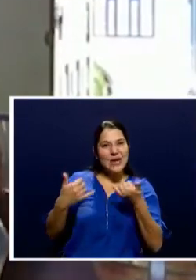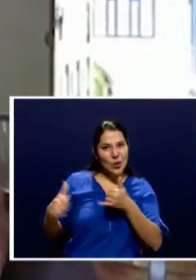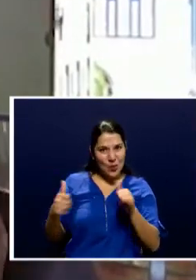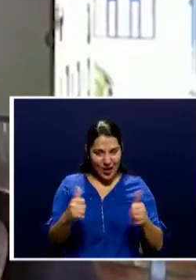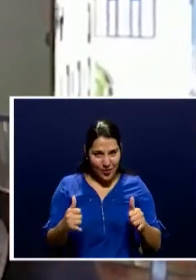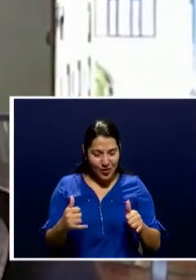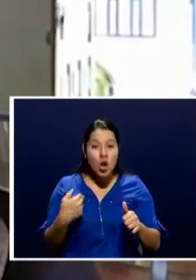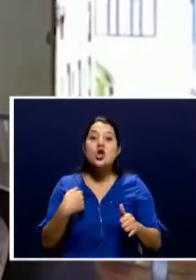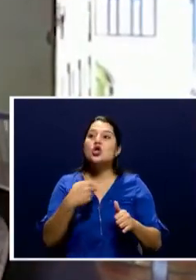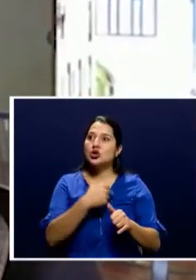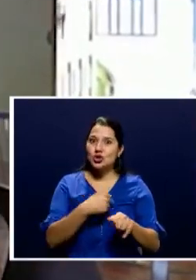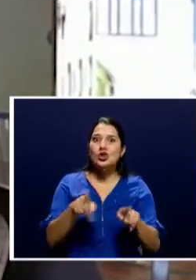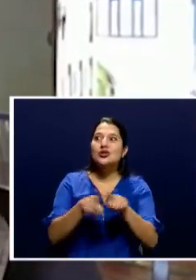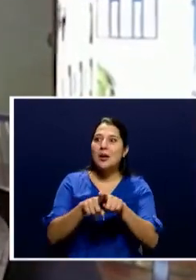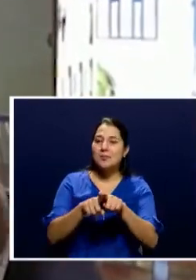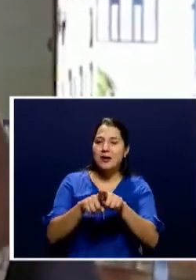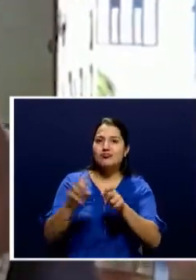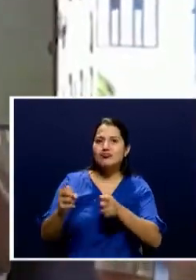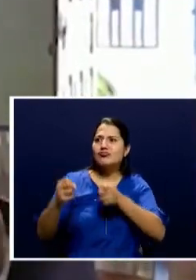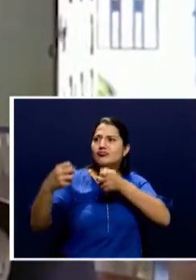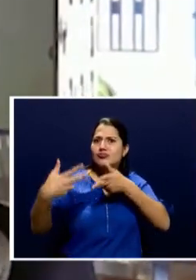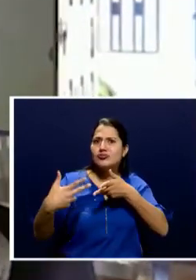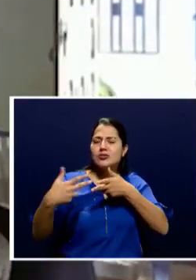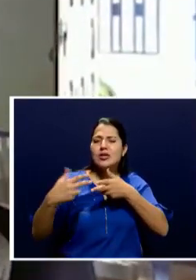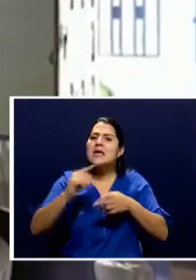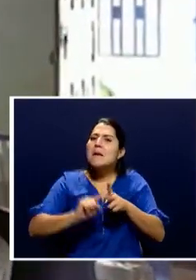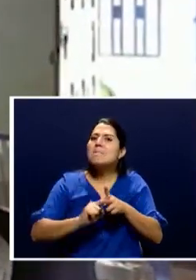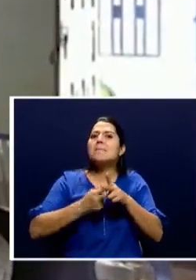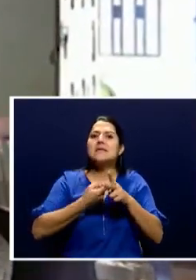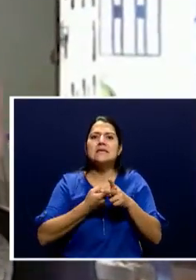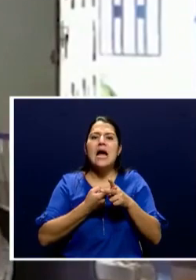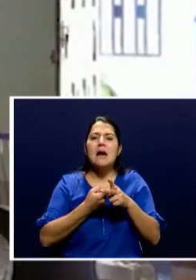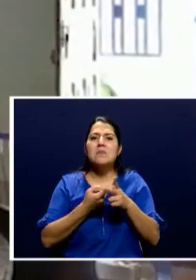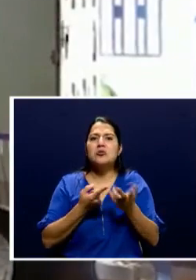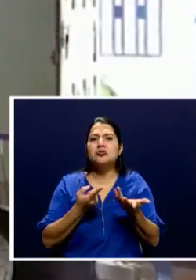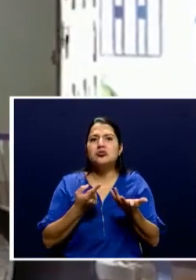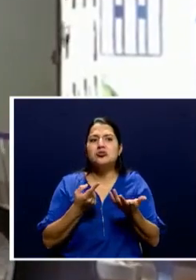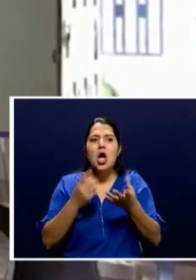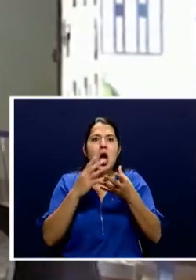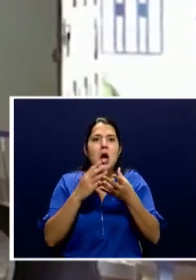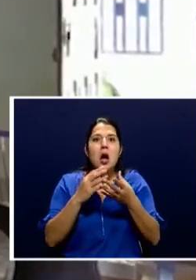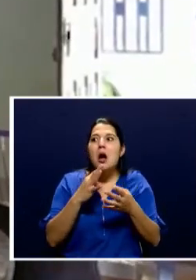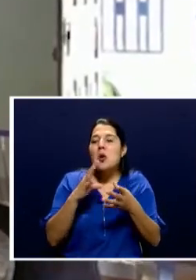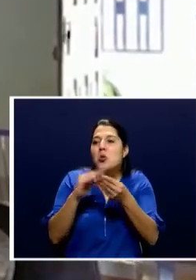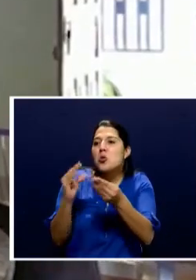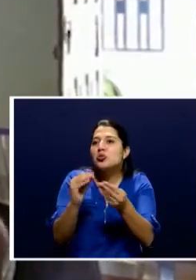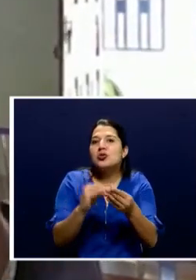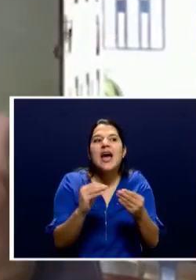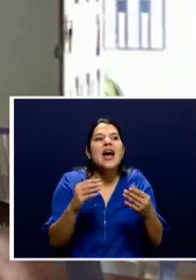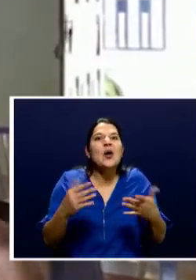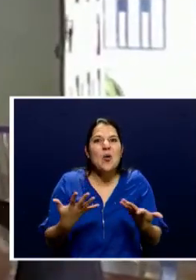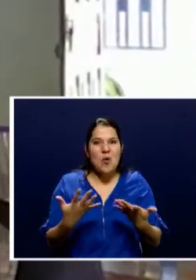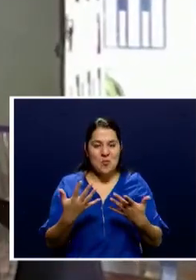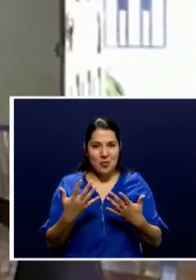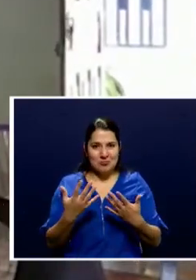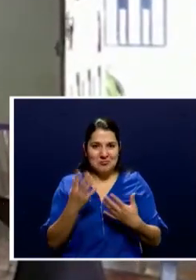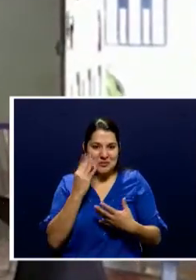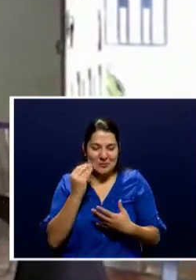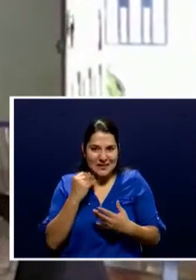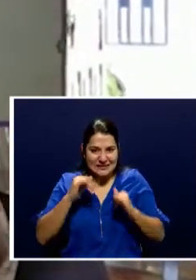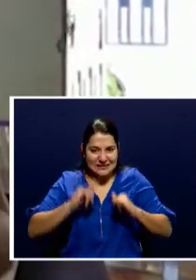de Facebook Live también y empezamos a hablar de cómo estamos viviendo cada uno la cuarentena. Hablamos incluso